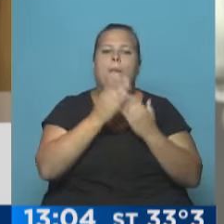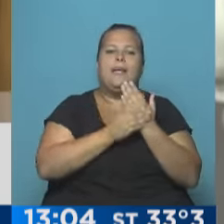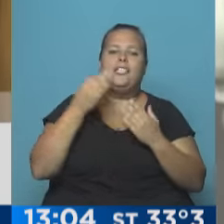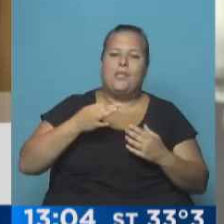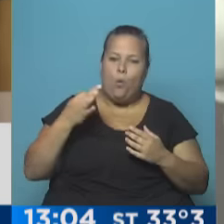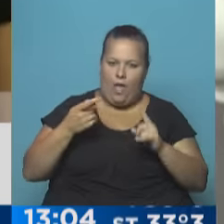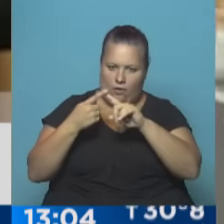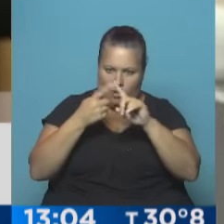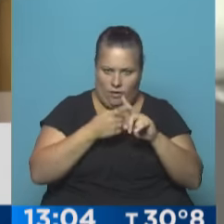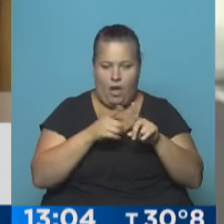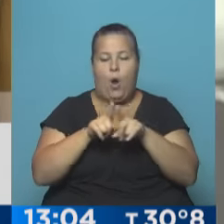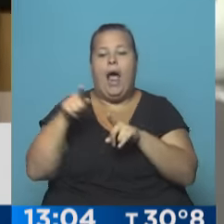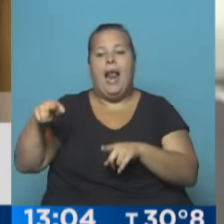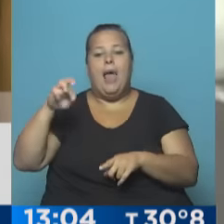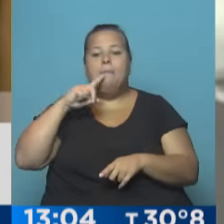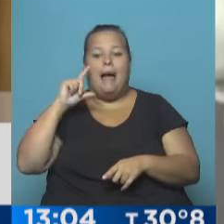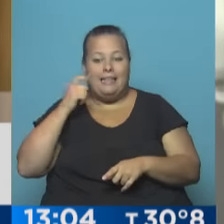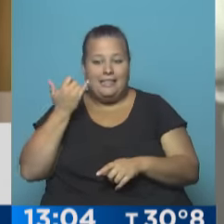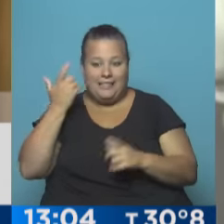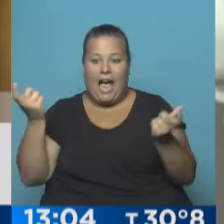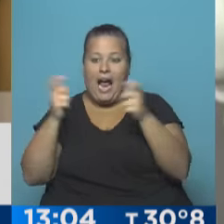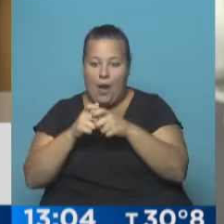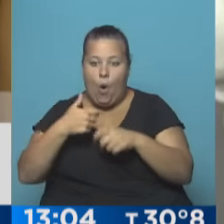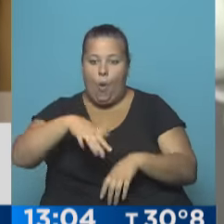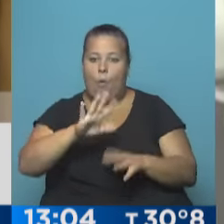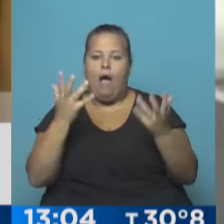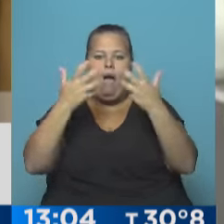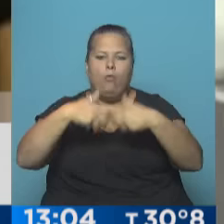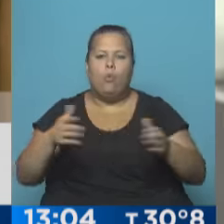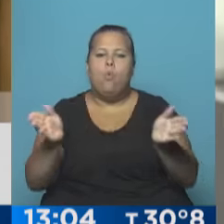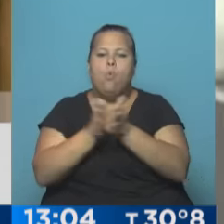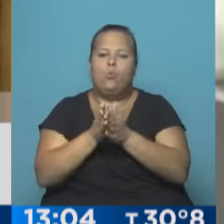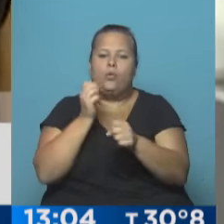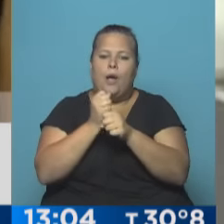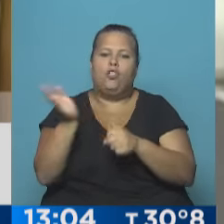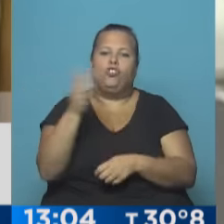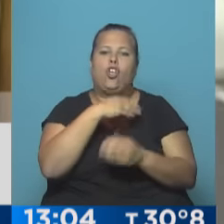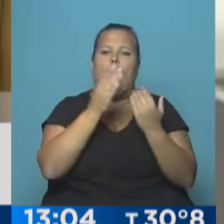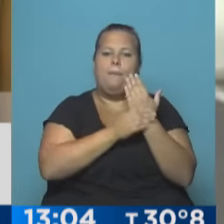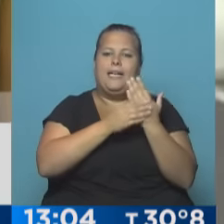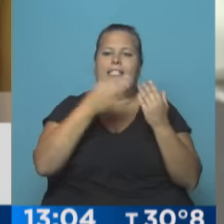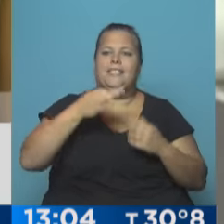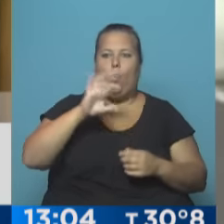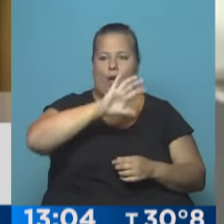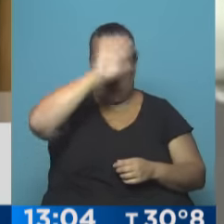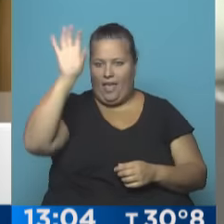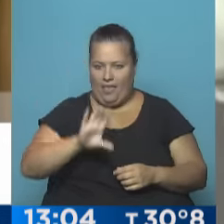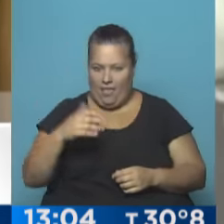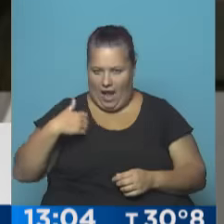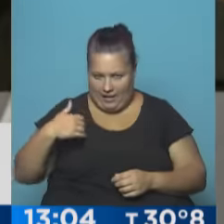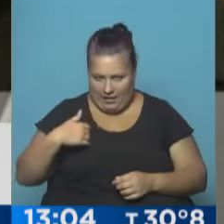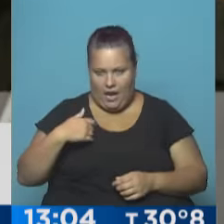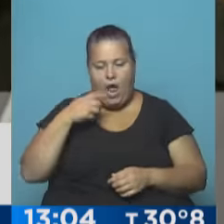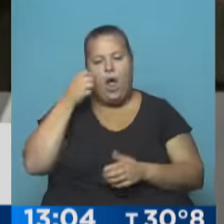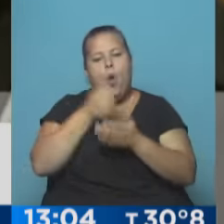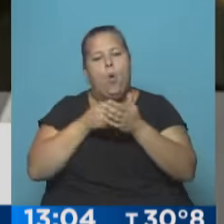de seguridad Patricia ya te reuniste y vas a hacerlo sistemáticamente con todos los ministros de seguridad de la Argentina en la